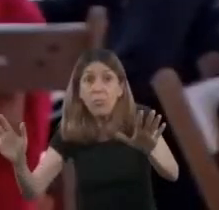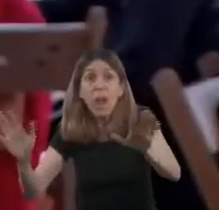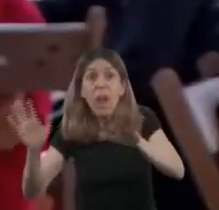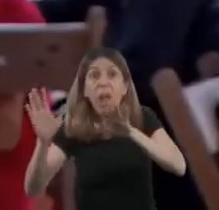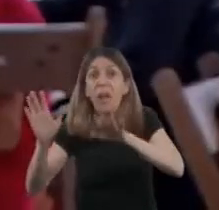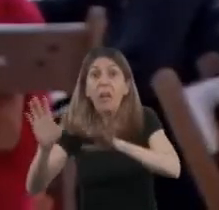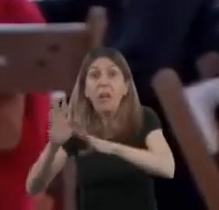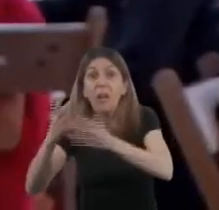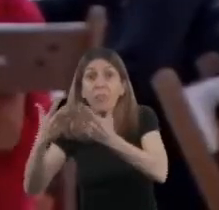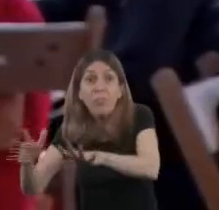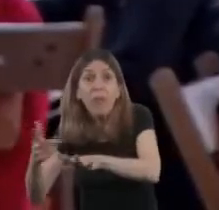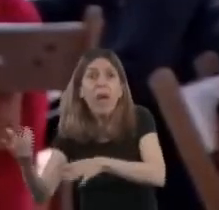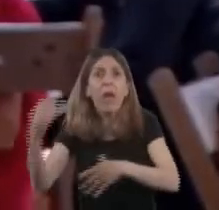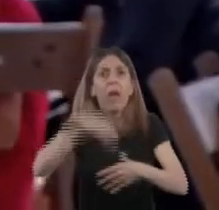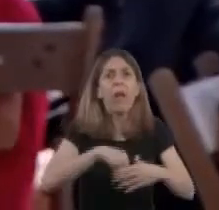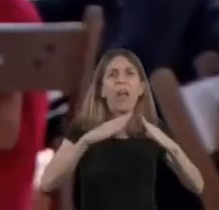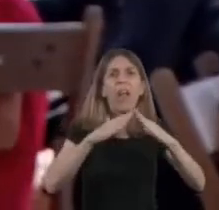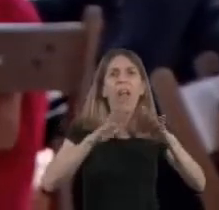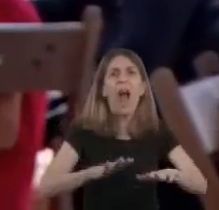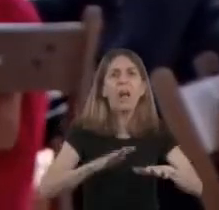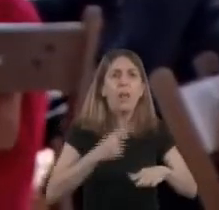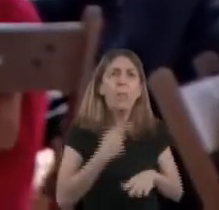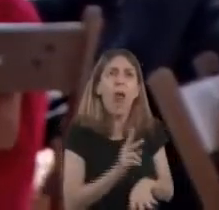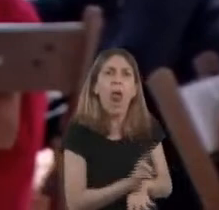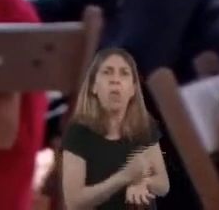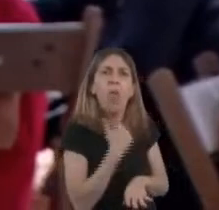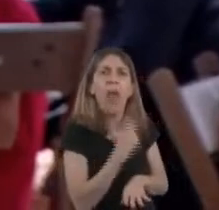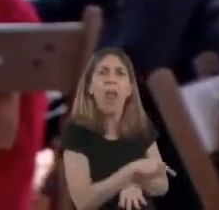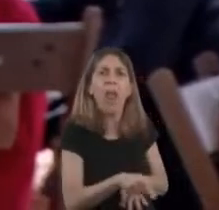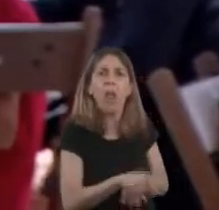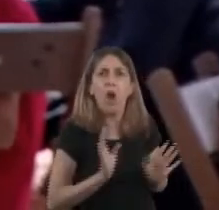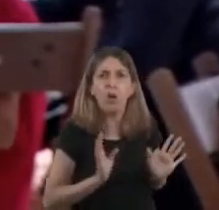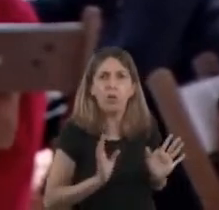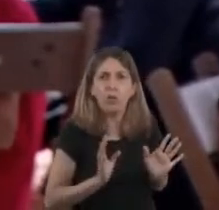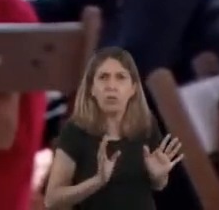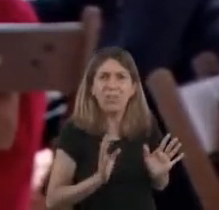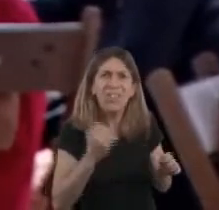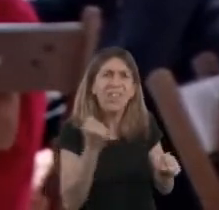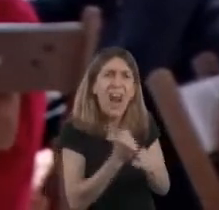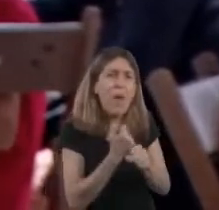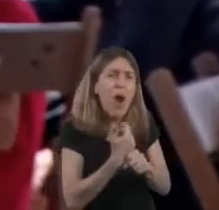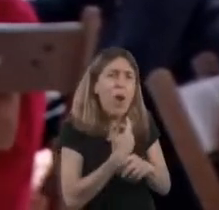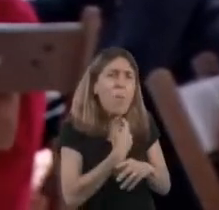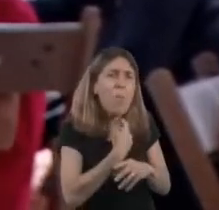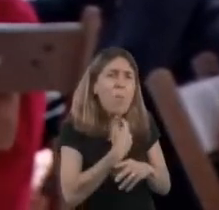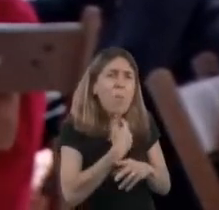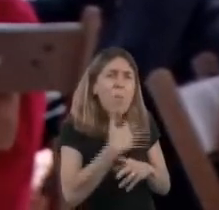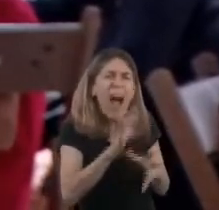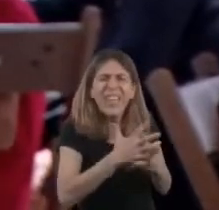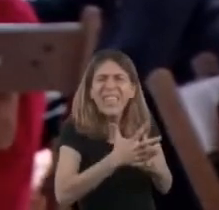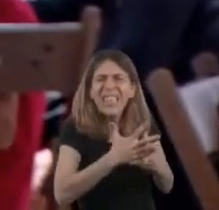lleno a la atención de sus hijos. Ese es el trabajo más grande y peor pago.